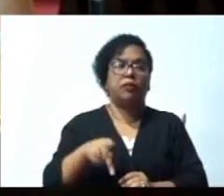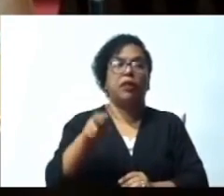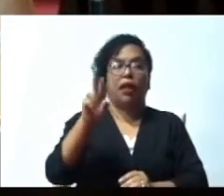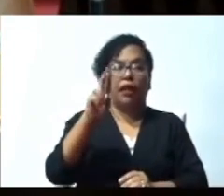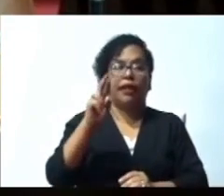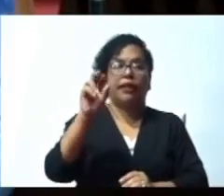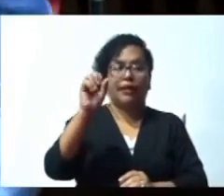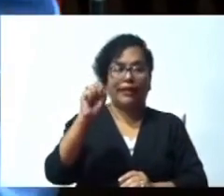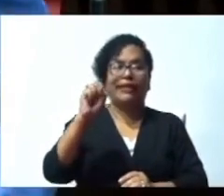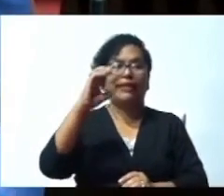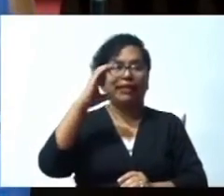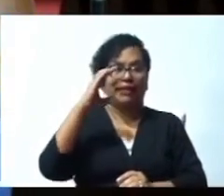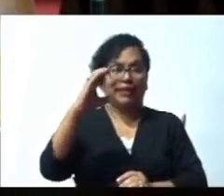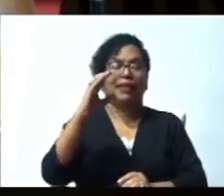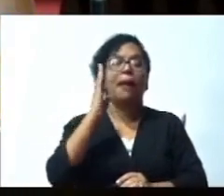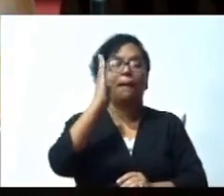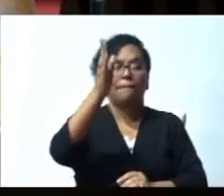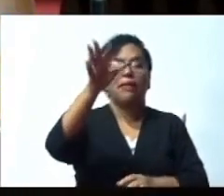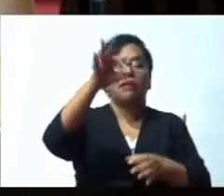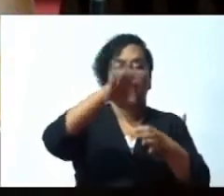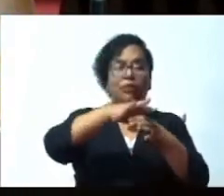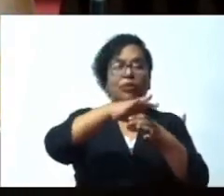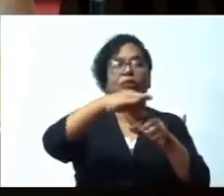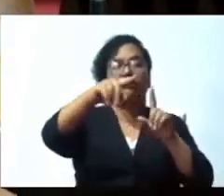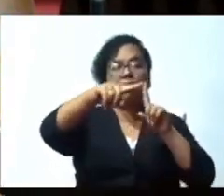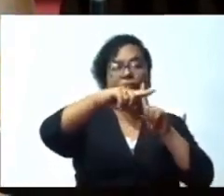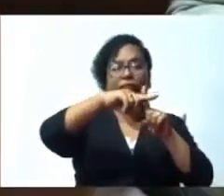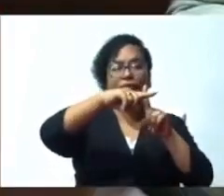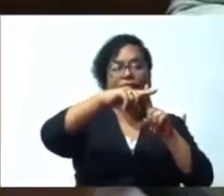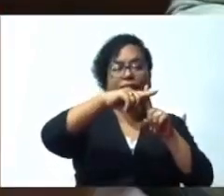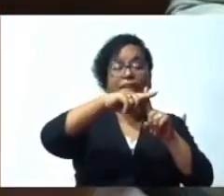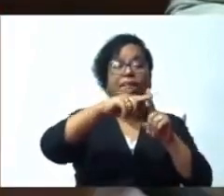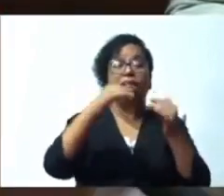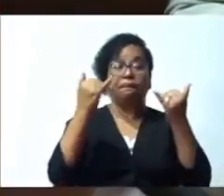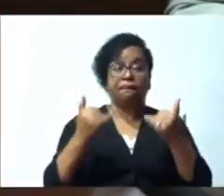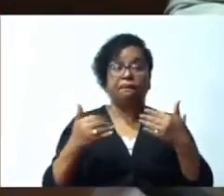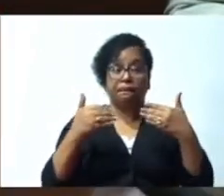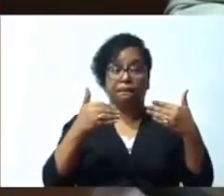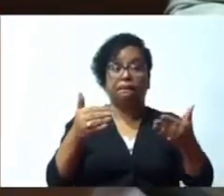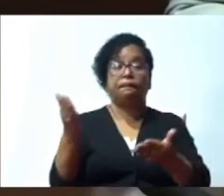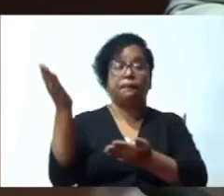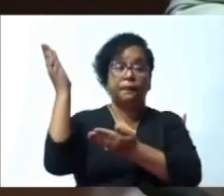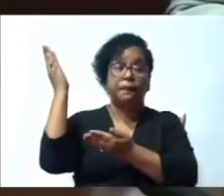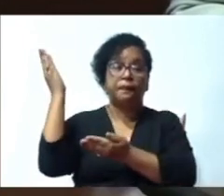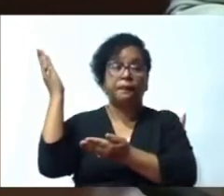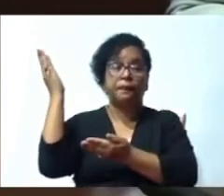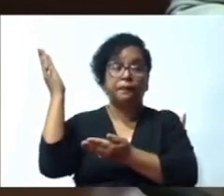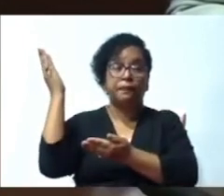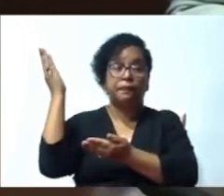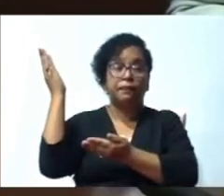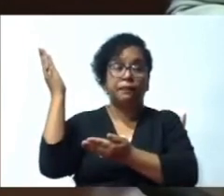positivamente por esa pieza Gracias presidente diputada dulce Quiñones